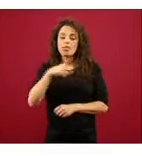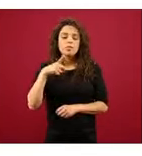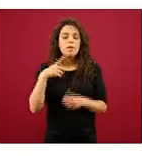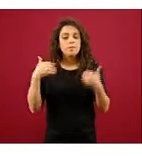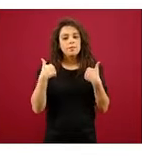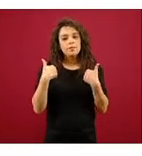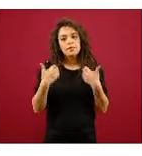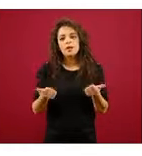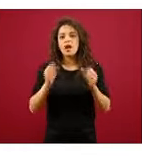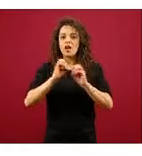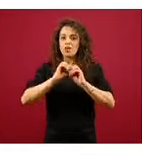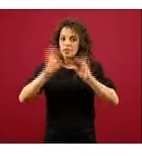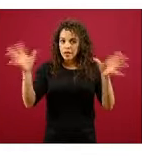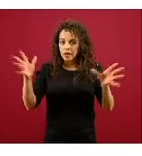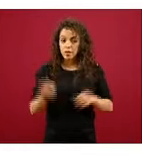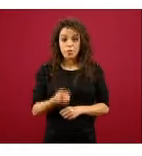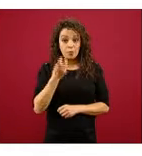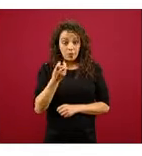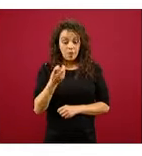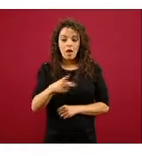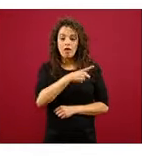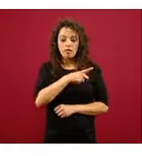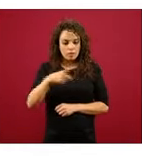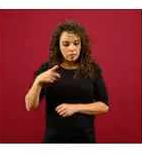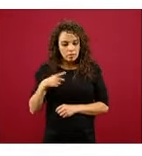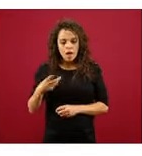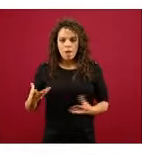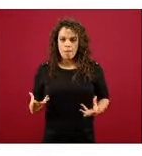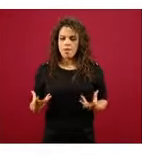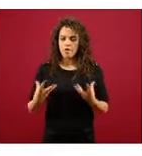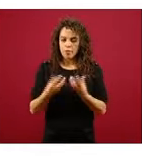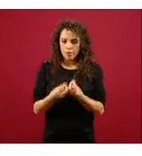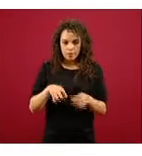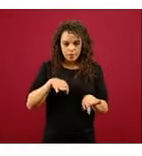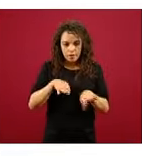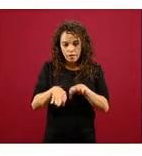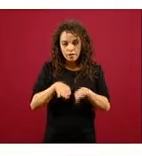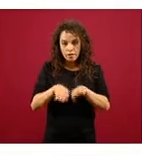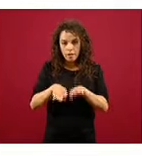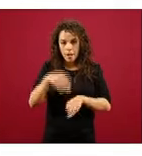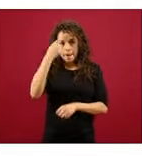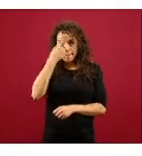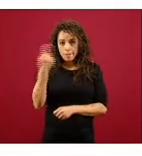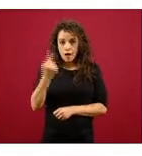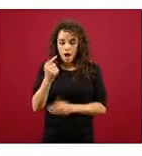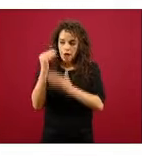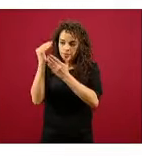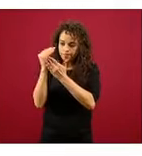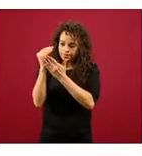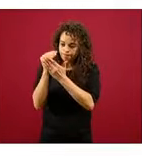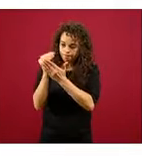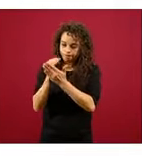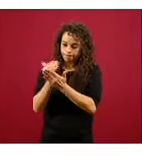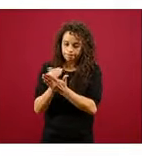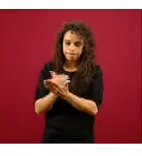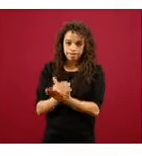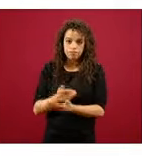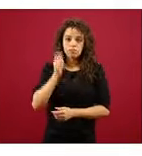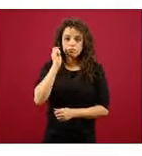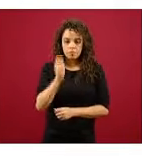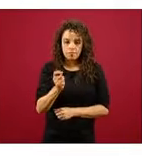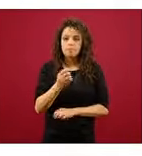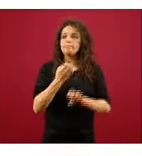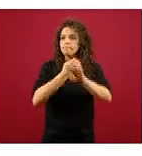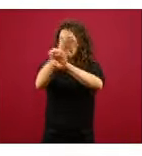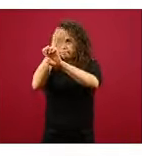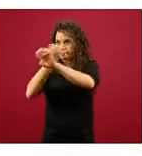tal tenemos que trabajar para poder continuar disminuyendo los casos desde los estados o las entidades federativas en